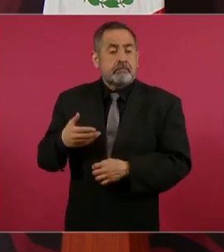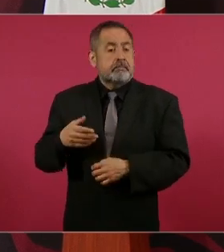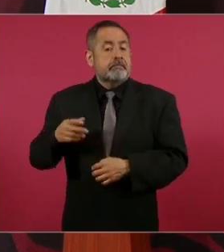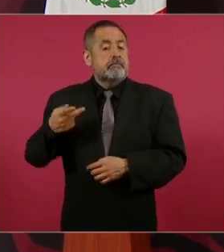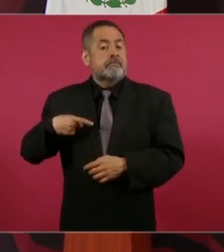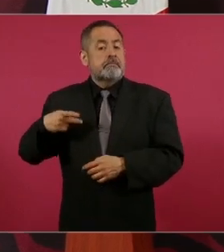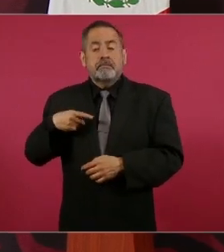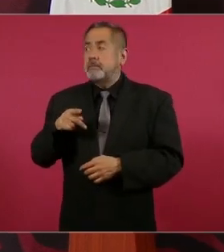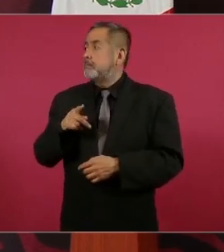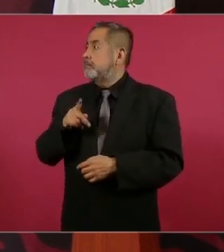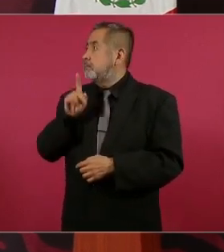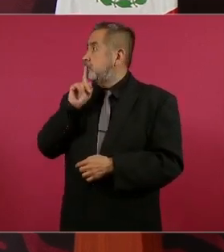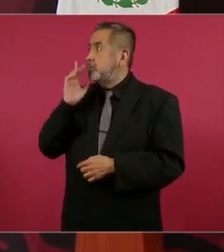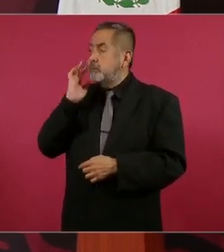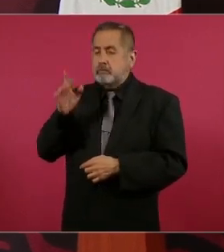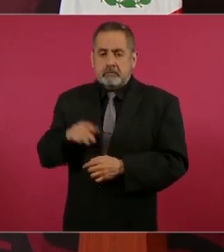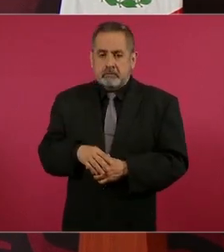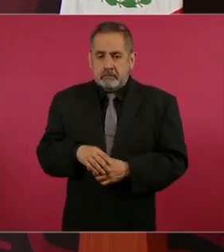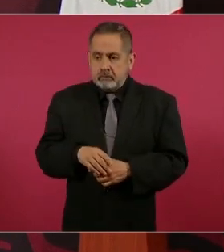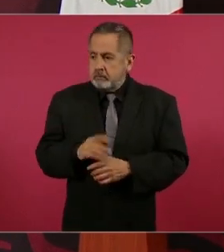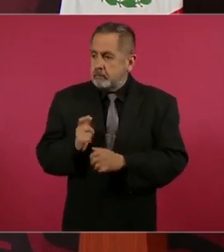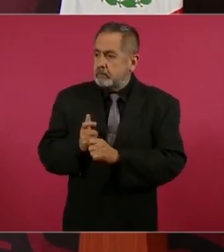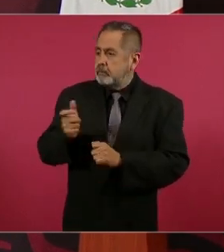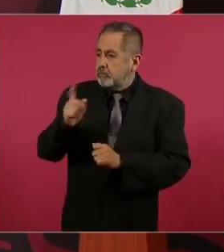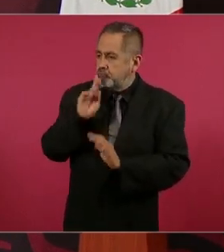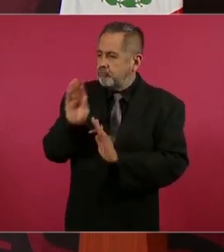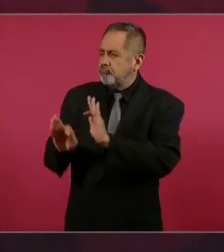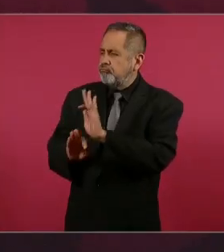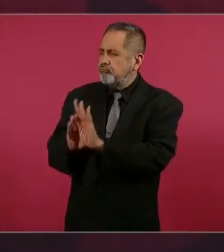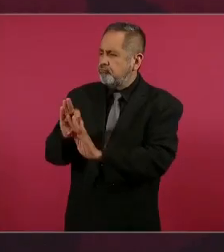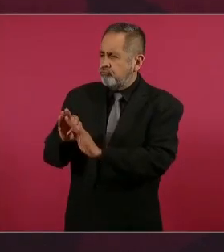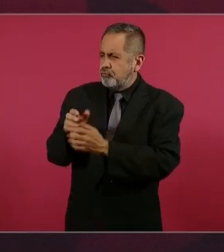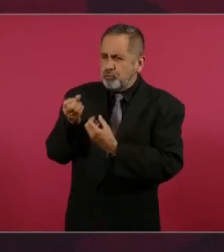pero para que voltearan los tenían que tratar bien,